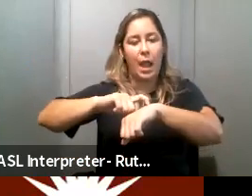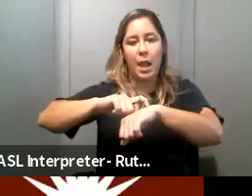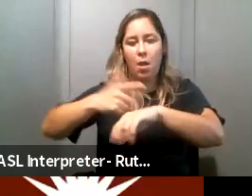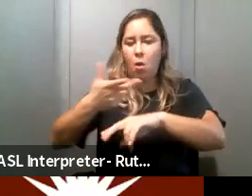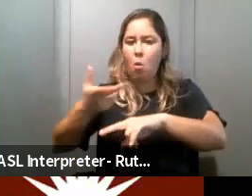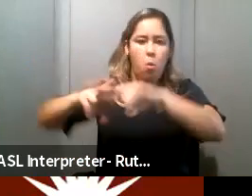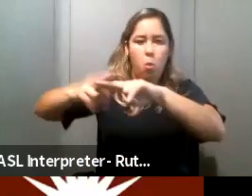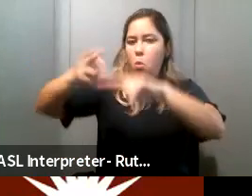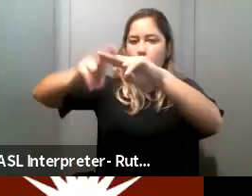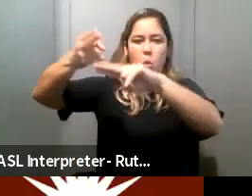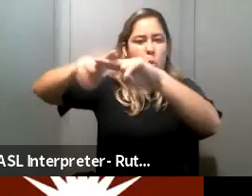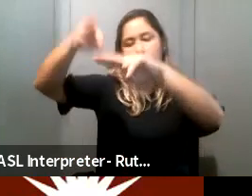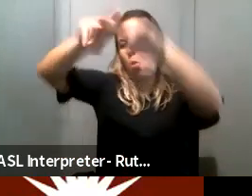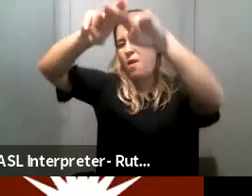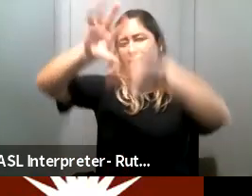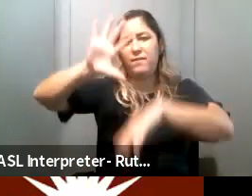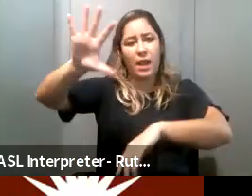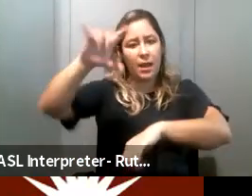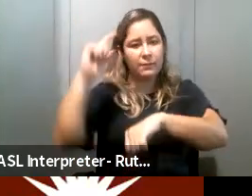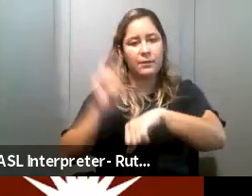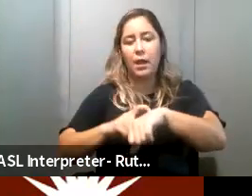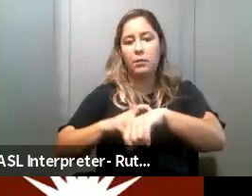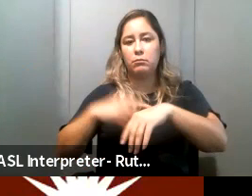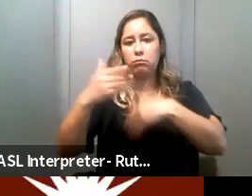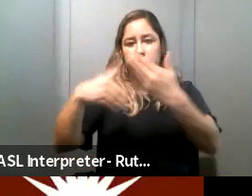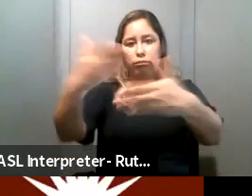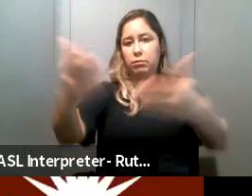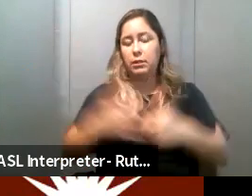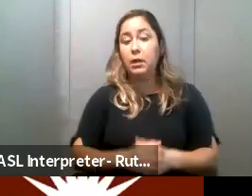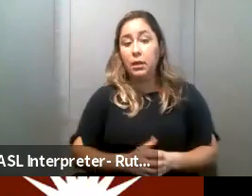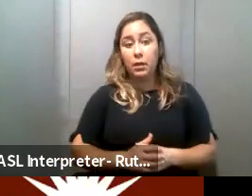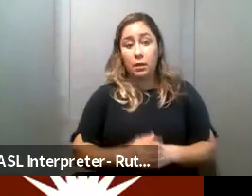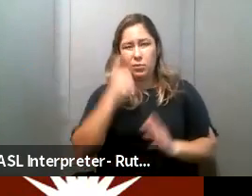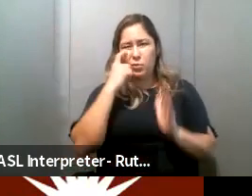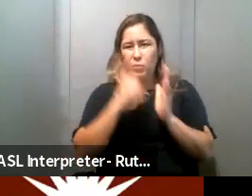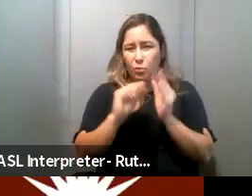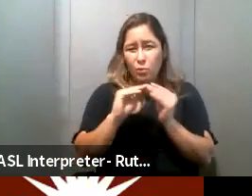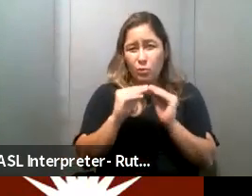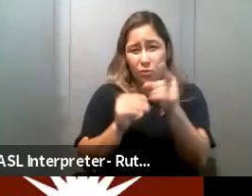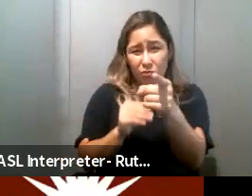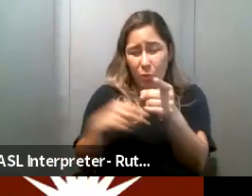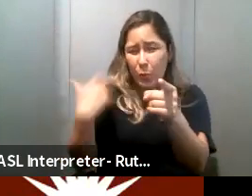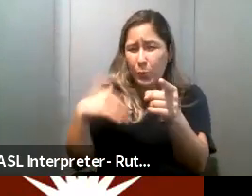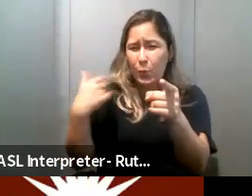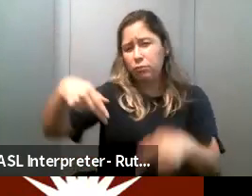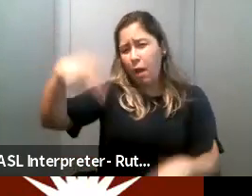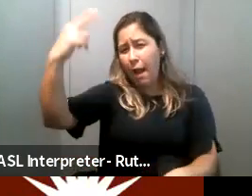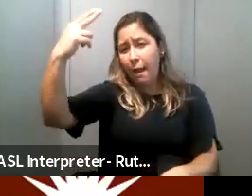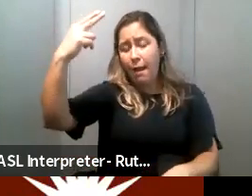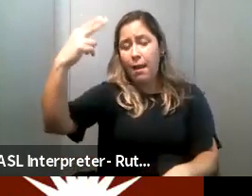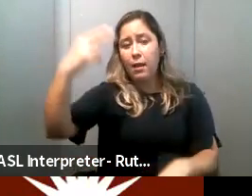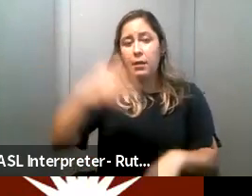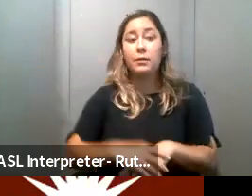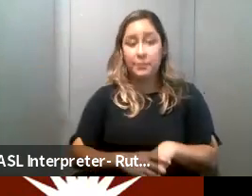elevado para estar detenido en un centro fronterizo, y ahorita les voy a explicar por qué, pero ese es un número